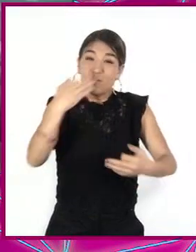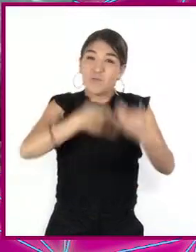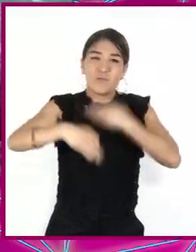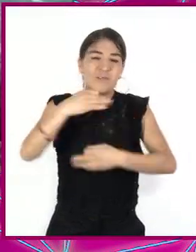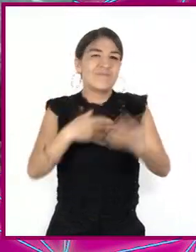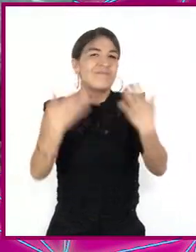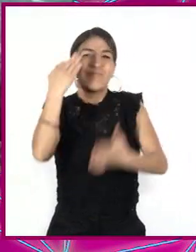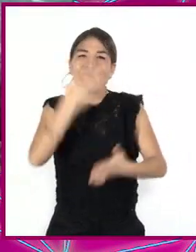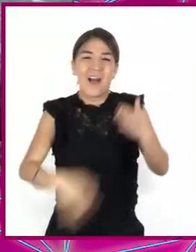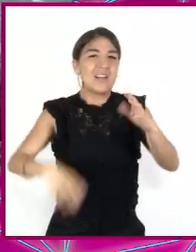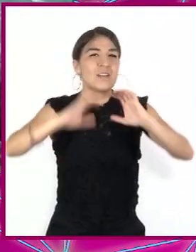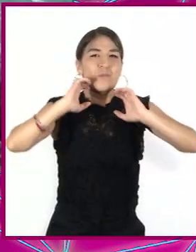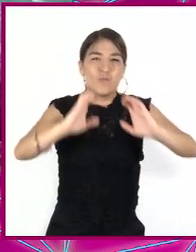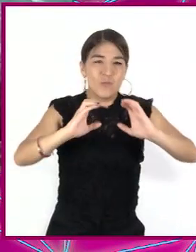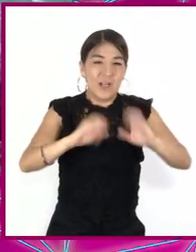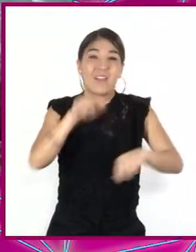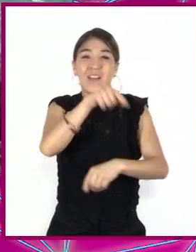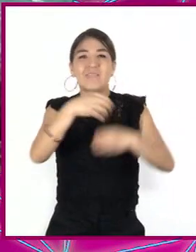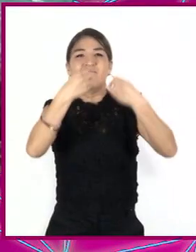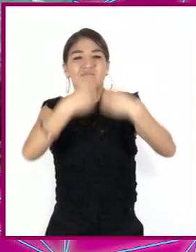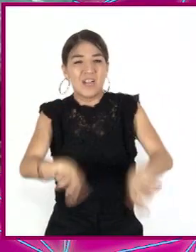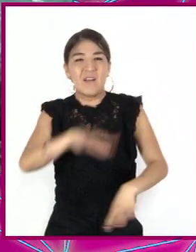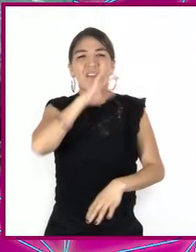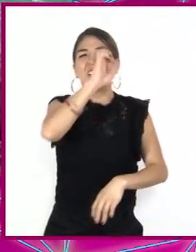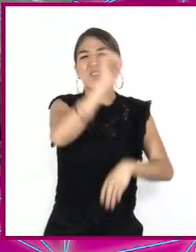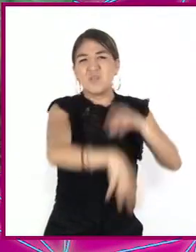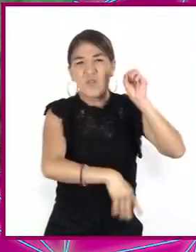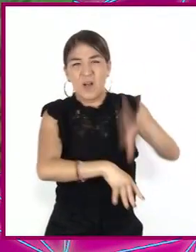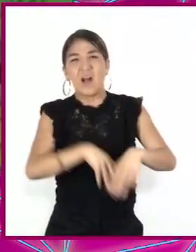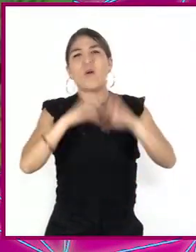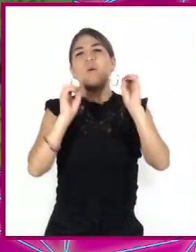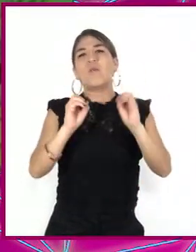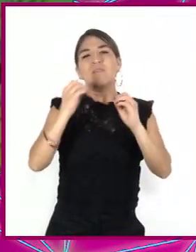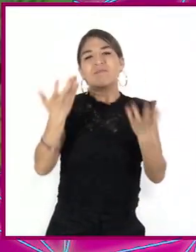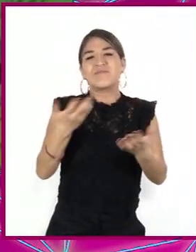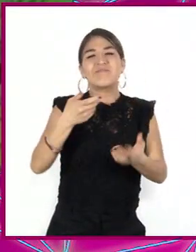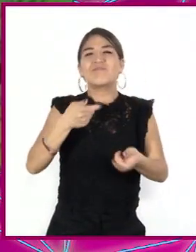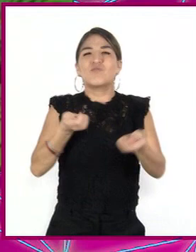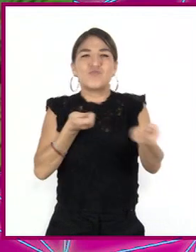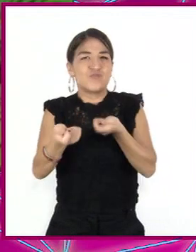desperdicia, está contaminada o se distribuye de manera irregular.